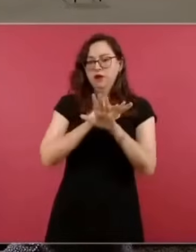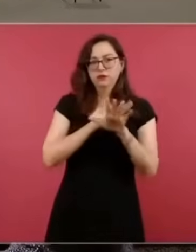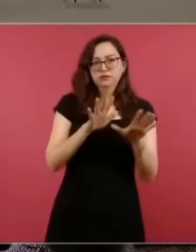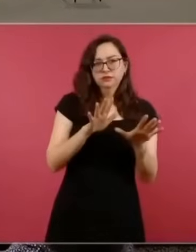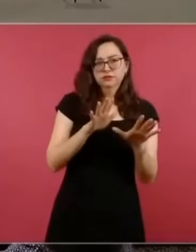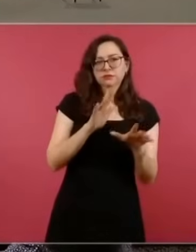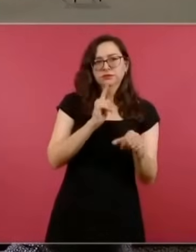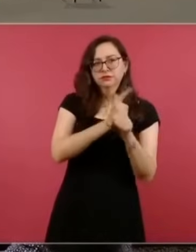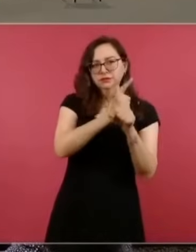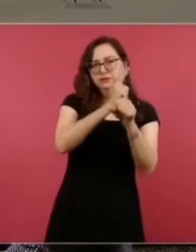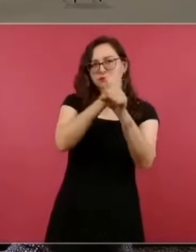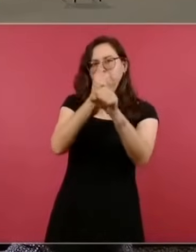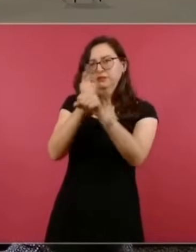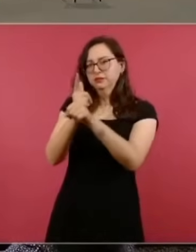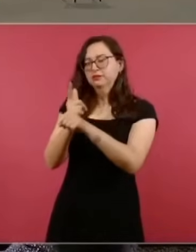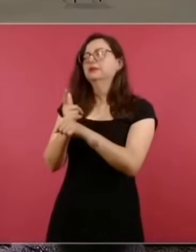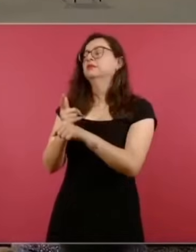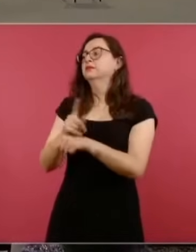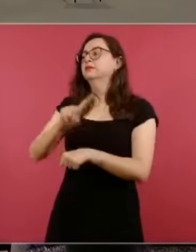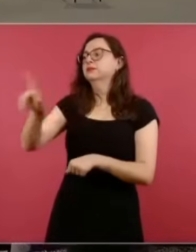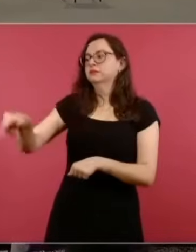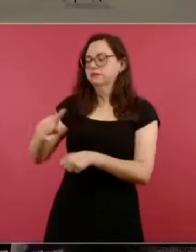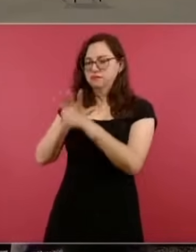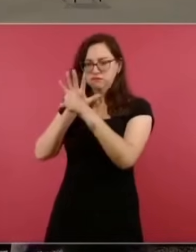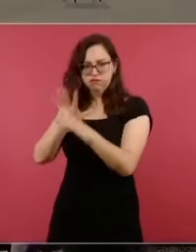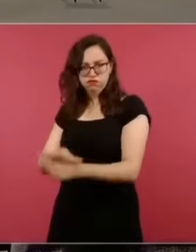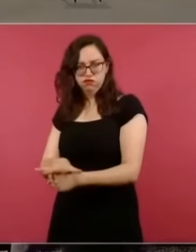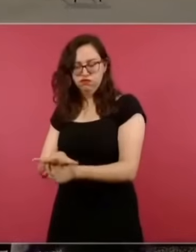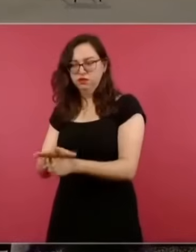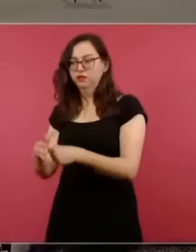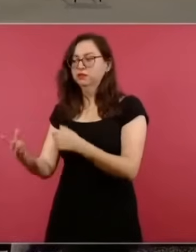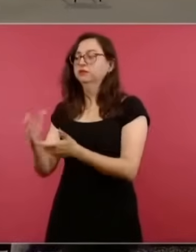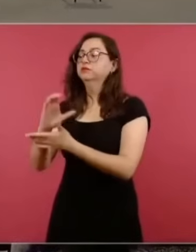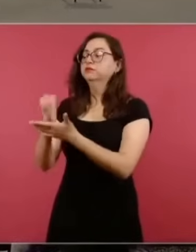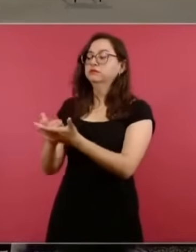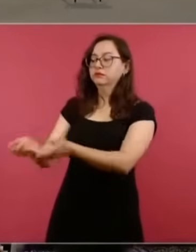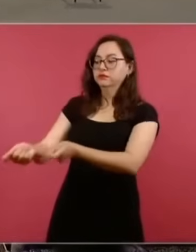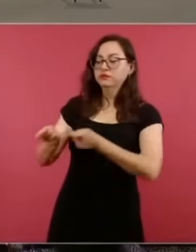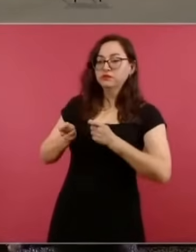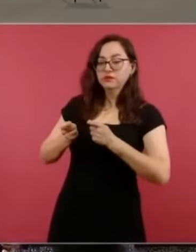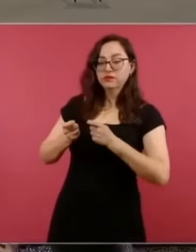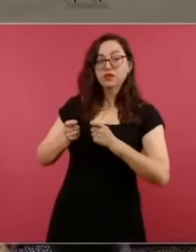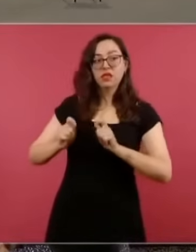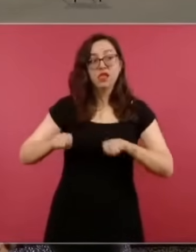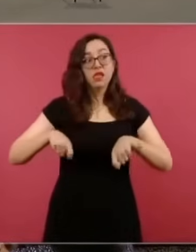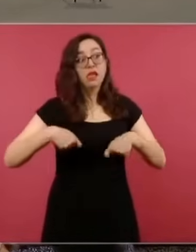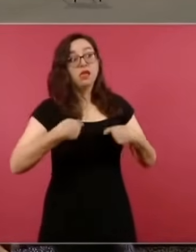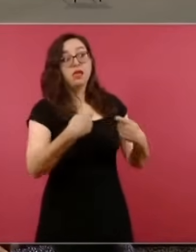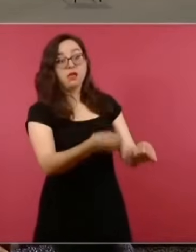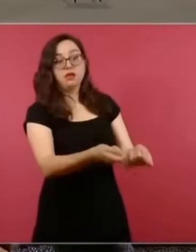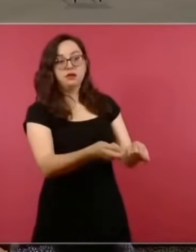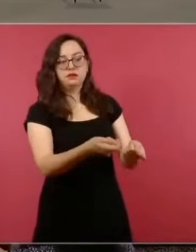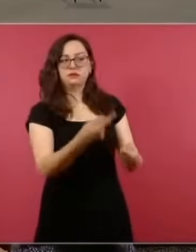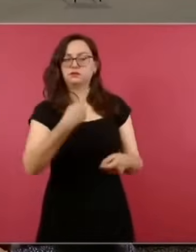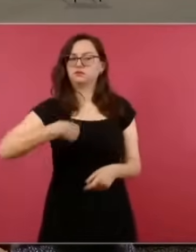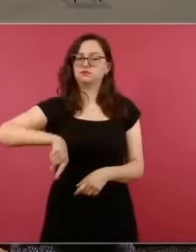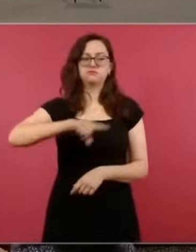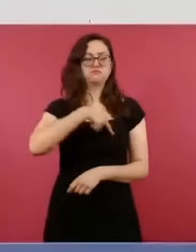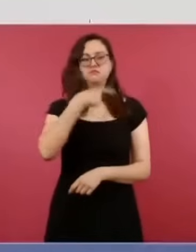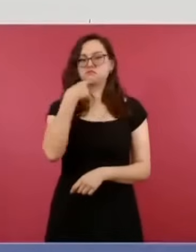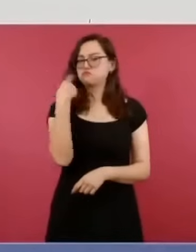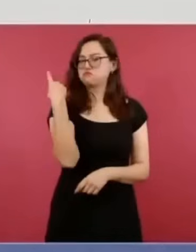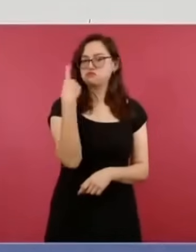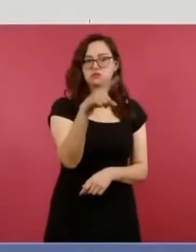ventajas indebidas. ¿Cómo atendimos? Hicimos la denuncia correspondiente a Glencore y suspendimos